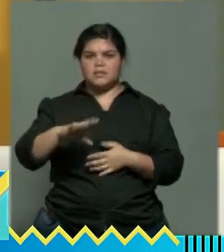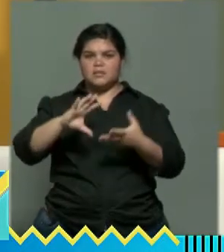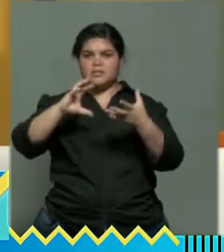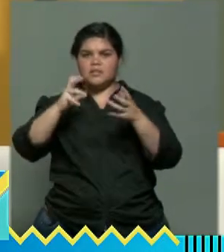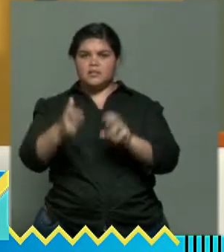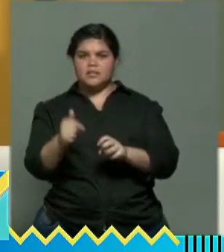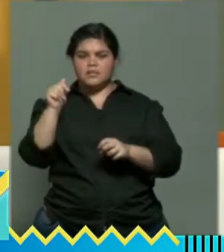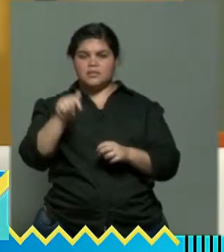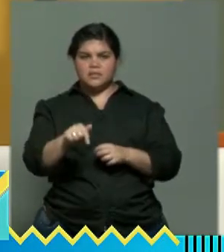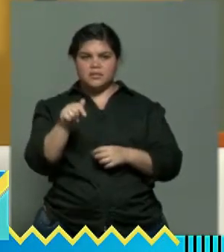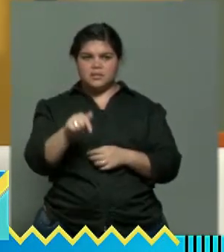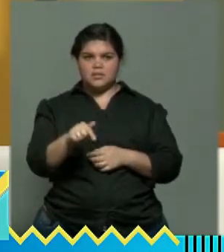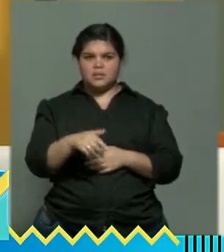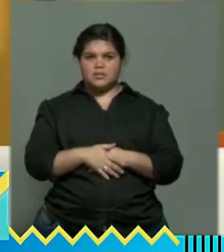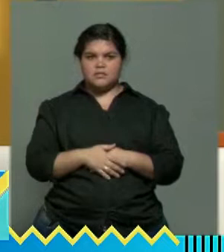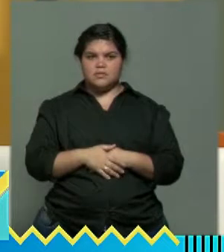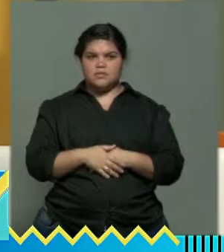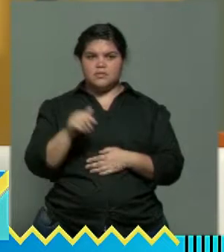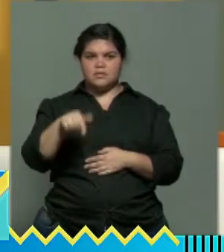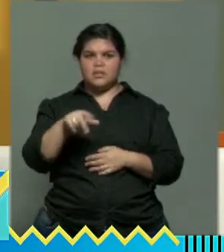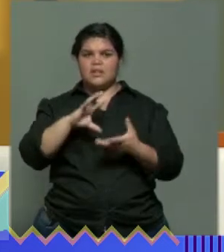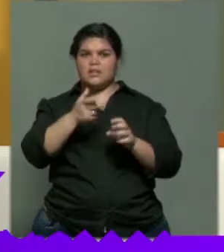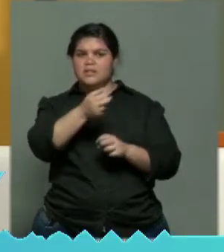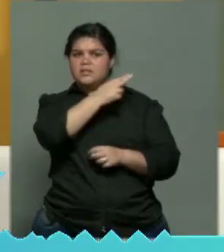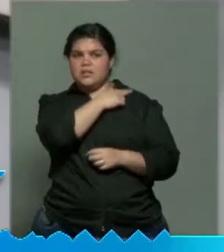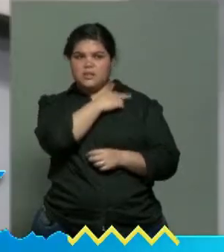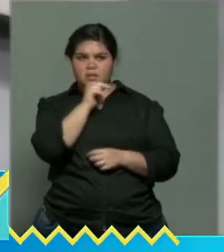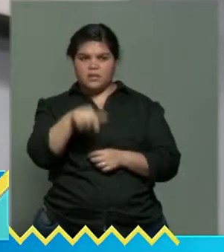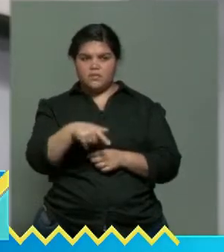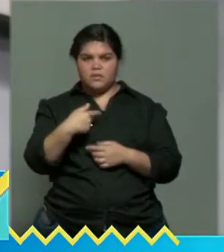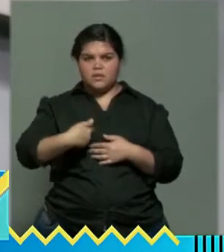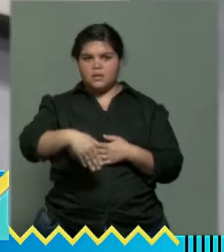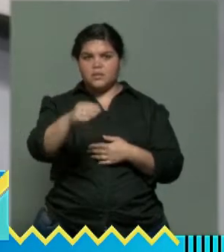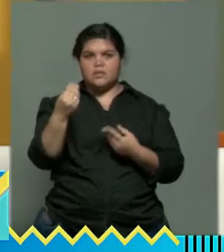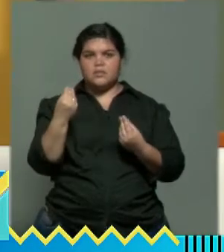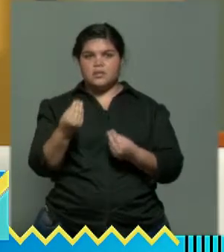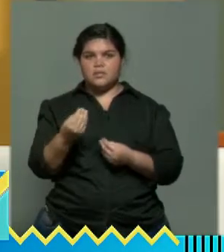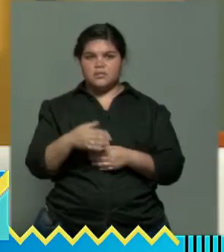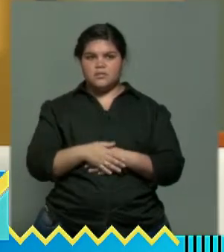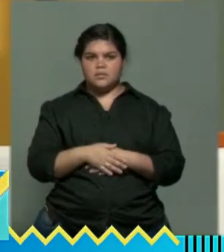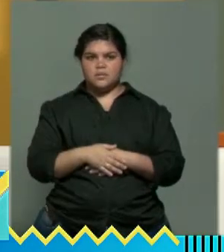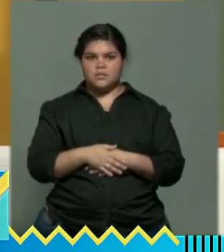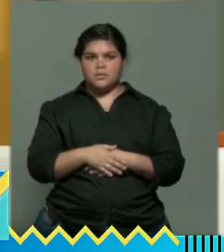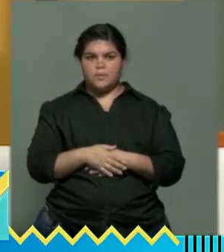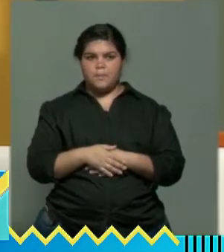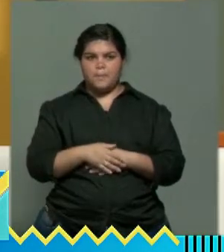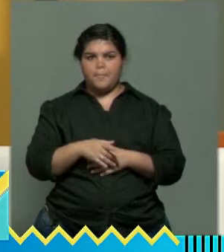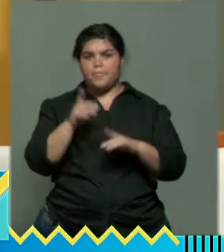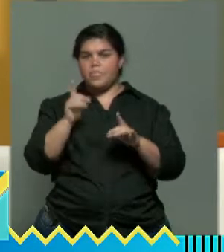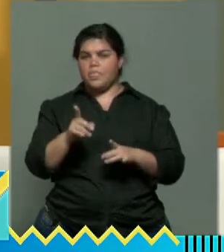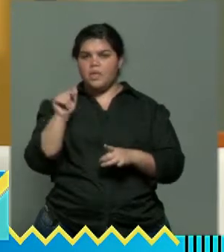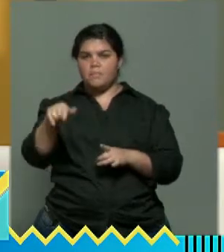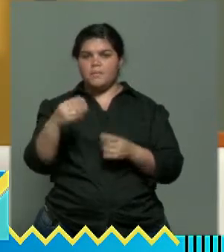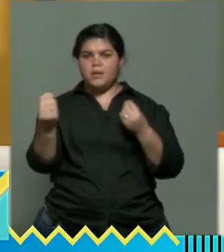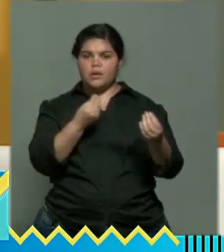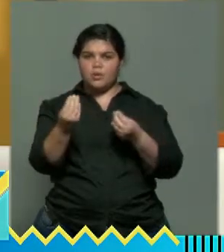agrícola y en los sectores empresarios es muy grande. Hoy si vos juntás a todos los empresarios de Mendoza, sé que esto no va a simpatizar lo que voy a decir a varios, y si cuál es el modelo